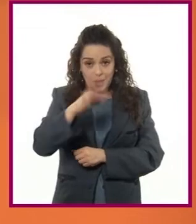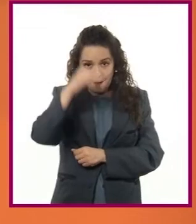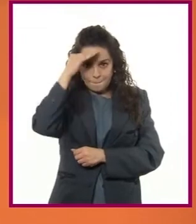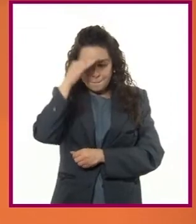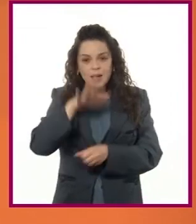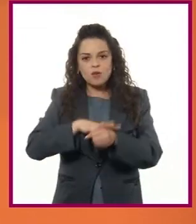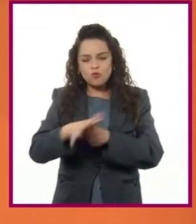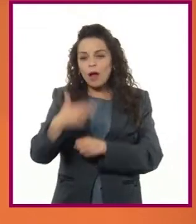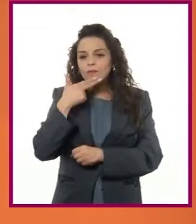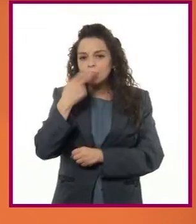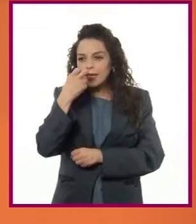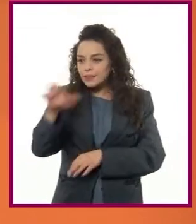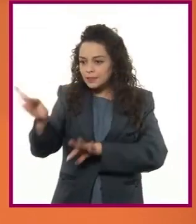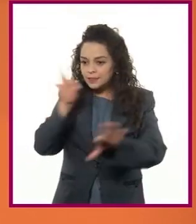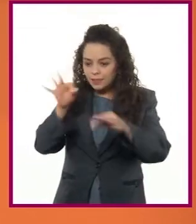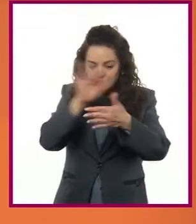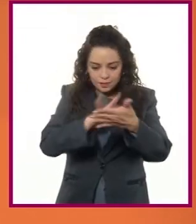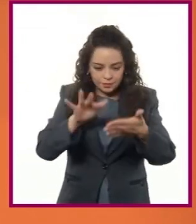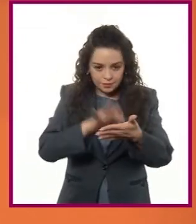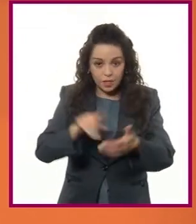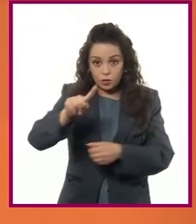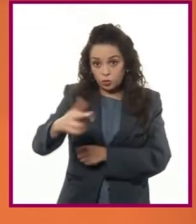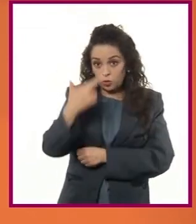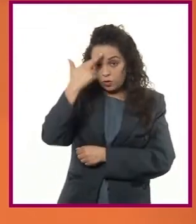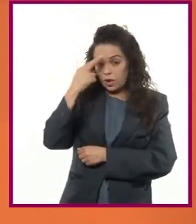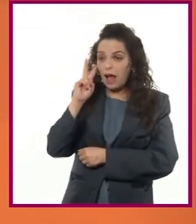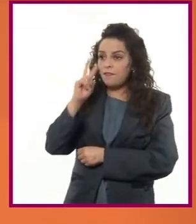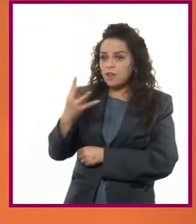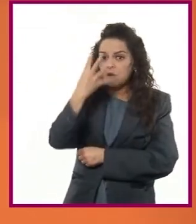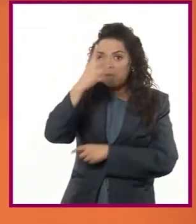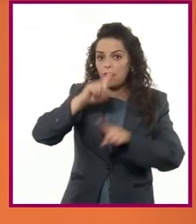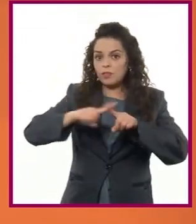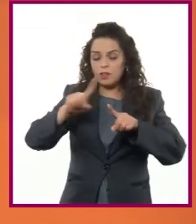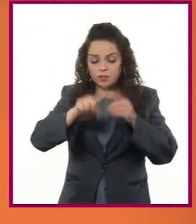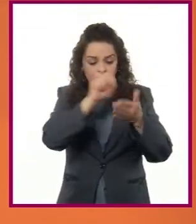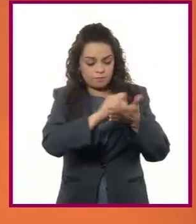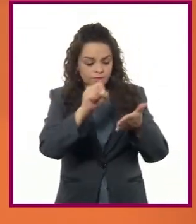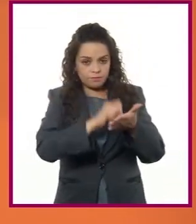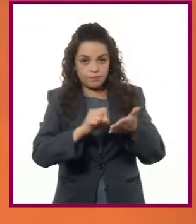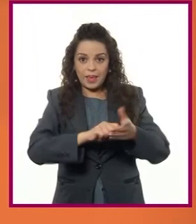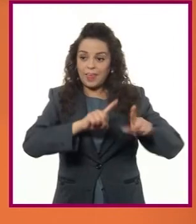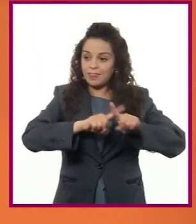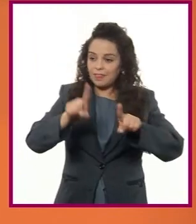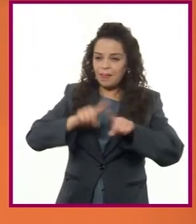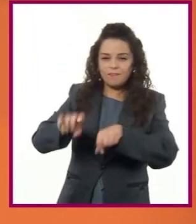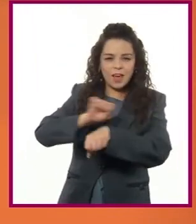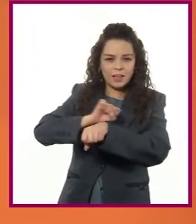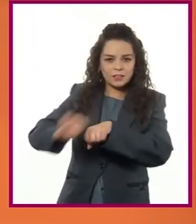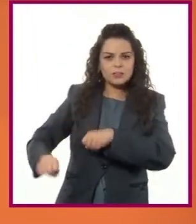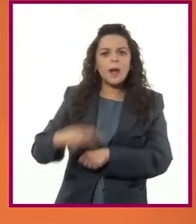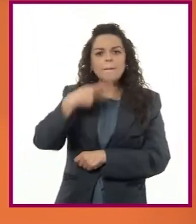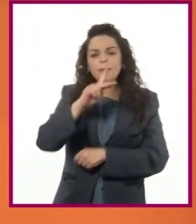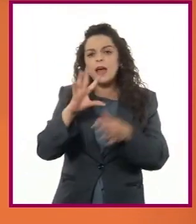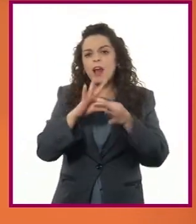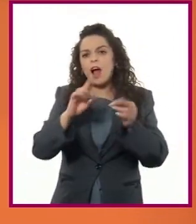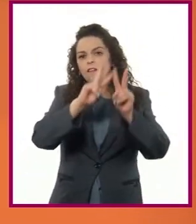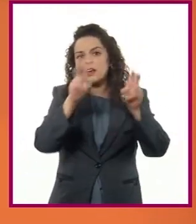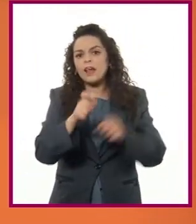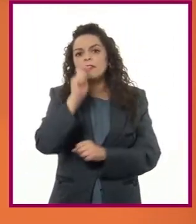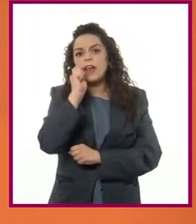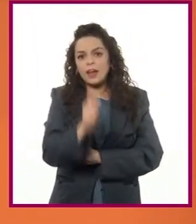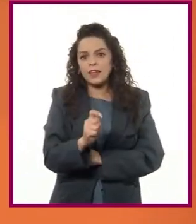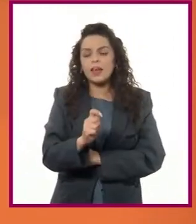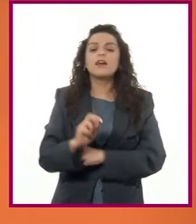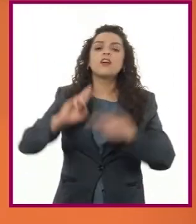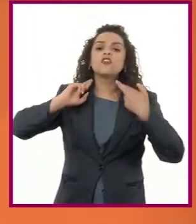que durante la sesión vimos 4 textos que, con ligeras variaciones, hablan de la robótica y de los viajes tripulados